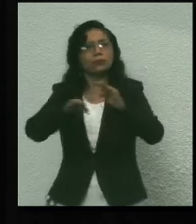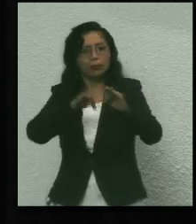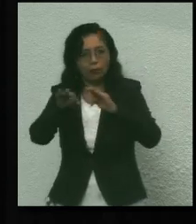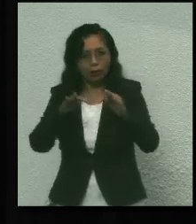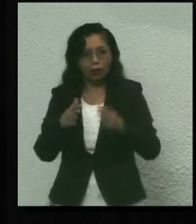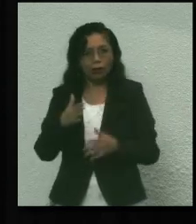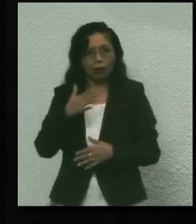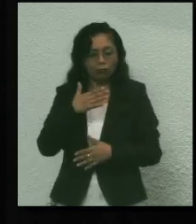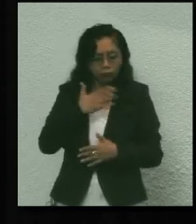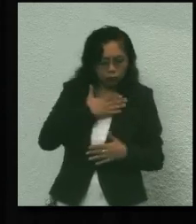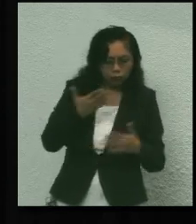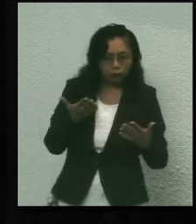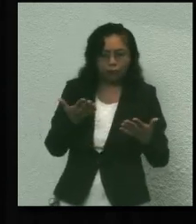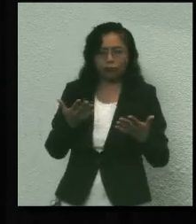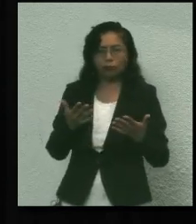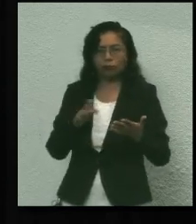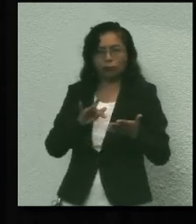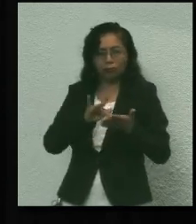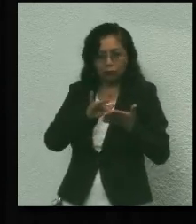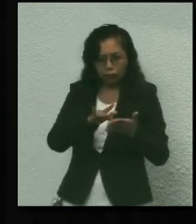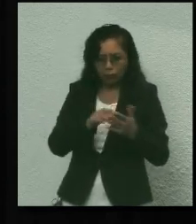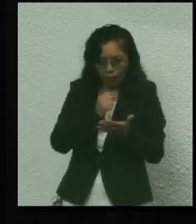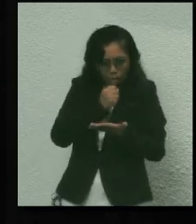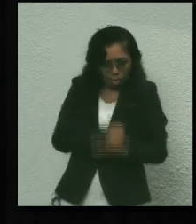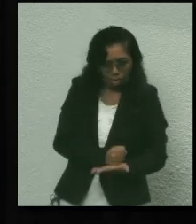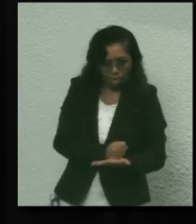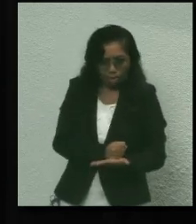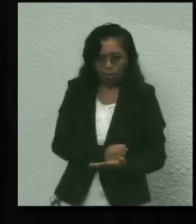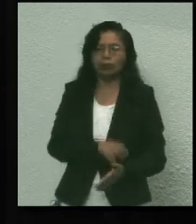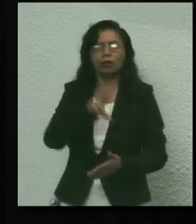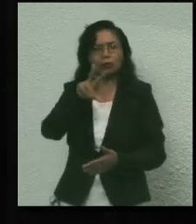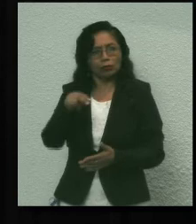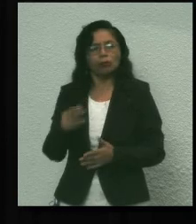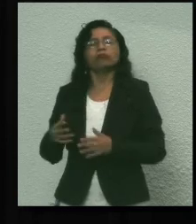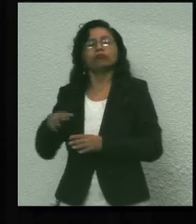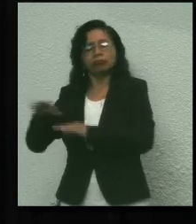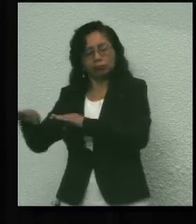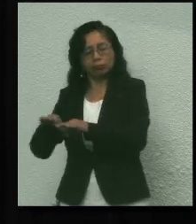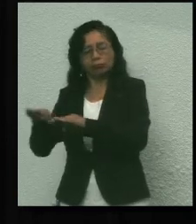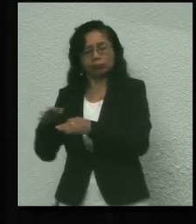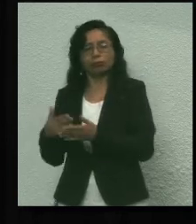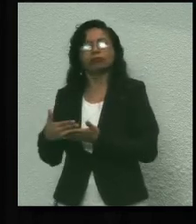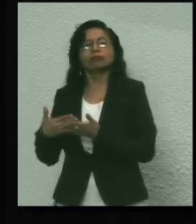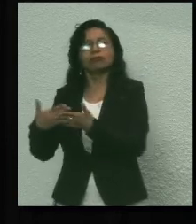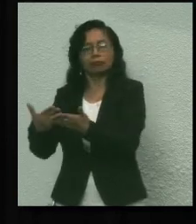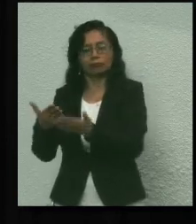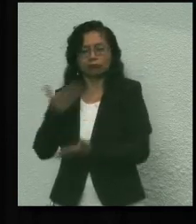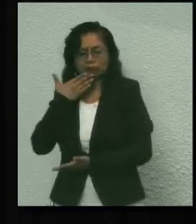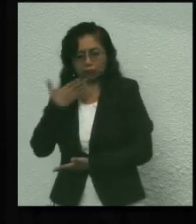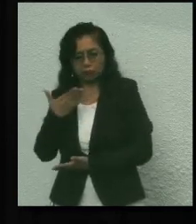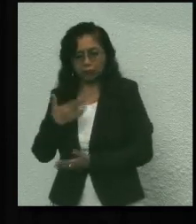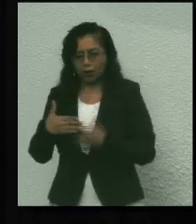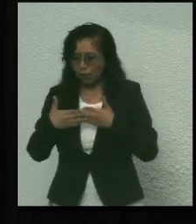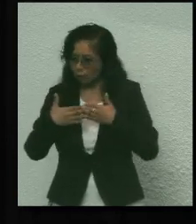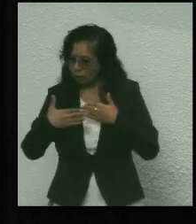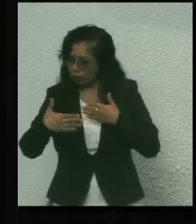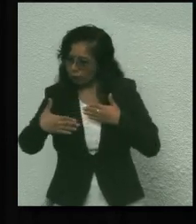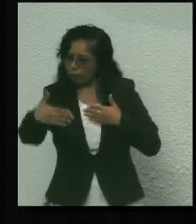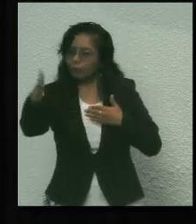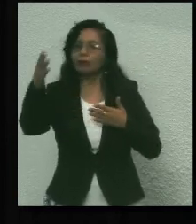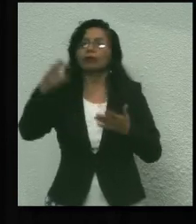una casa que no estará sometida, pero sí estará dispuesta a trabajar con usted y a sacar